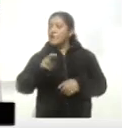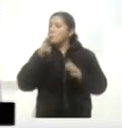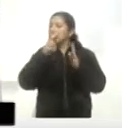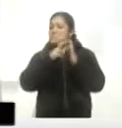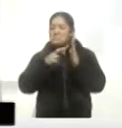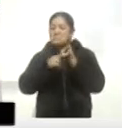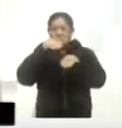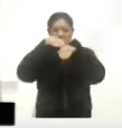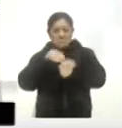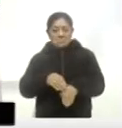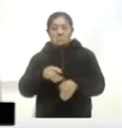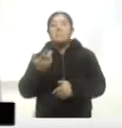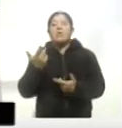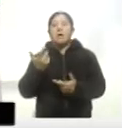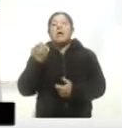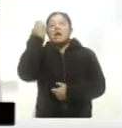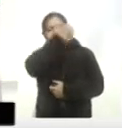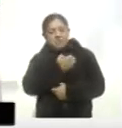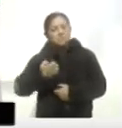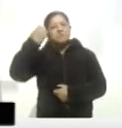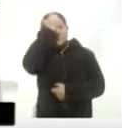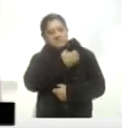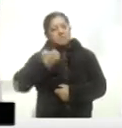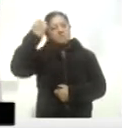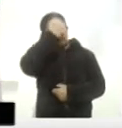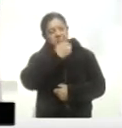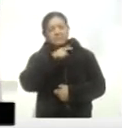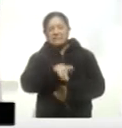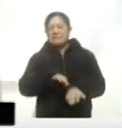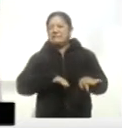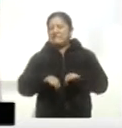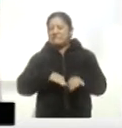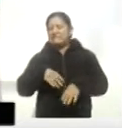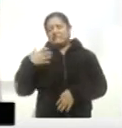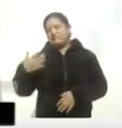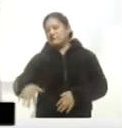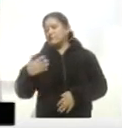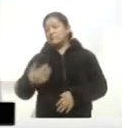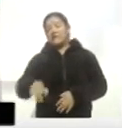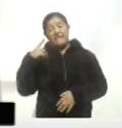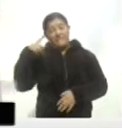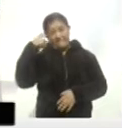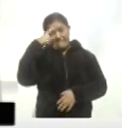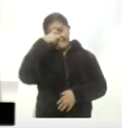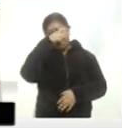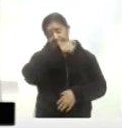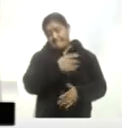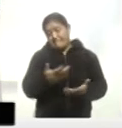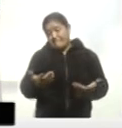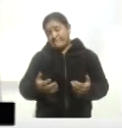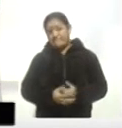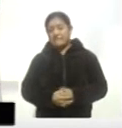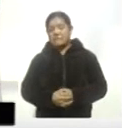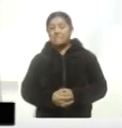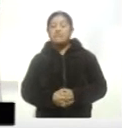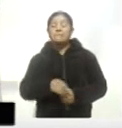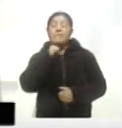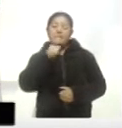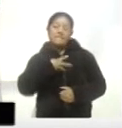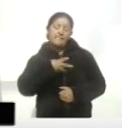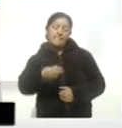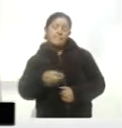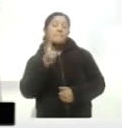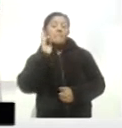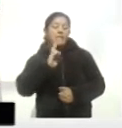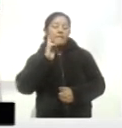medidas y con exámenes semana a semana, el trabajo que está costando mantenerlos pues sin ningún tipo de contagio, pues estaremos viendo qué es lo que